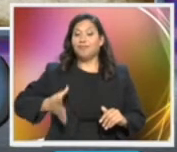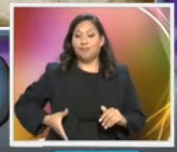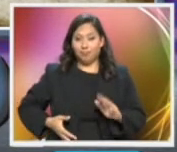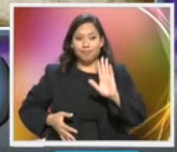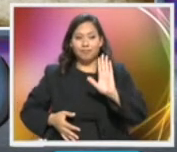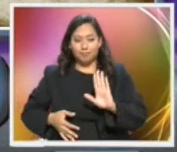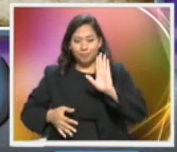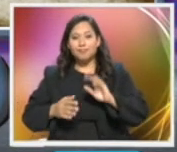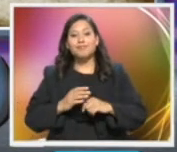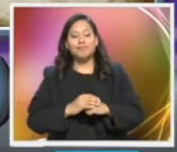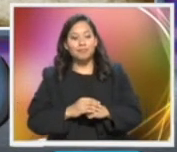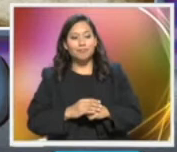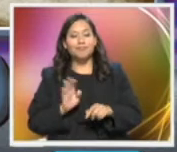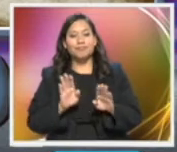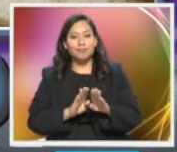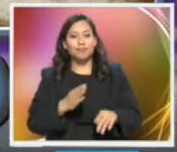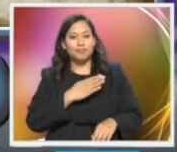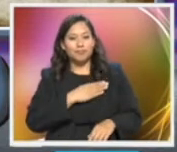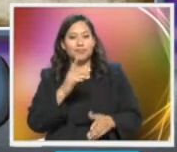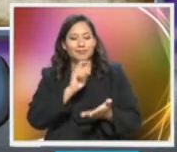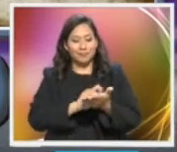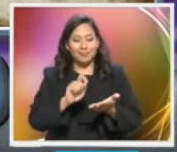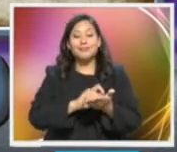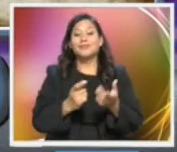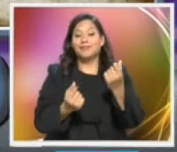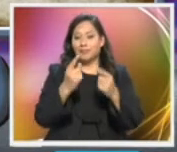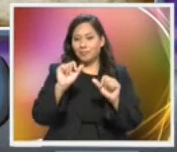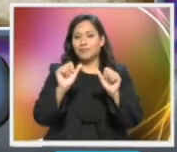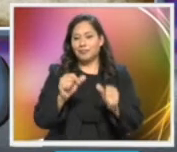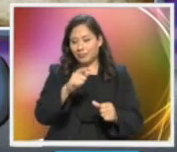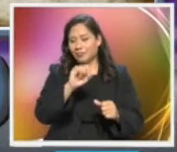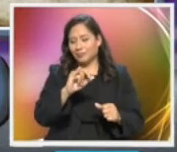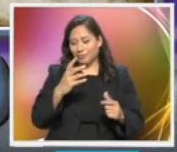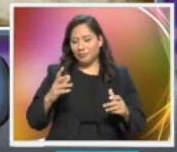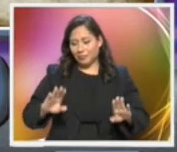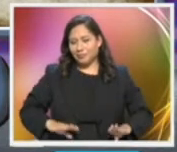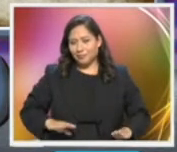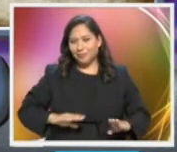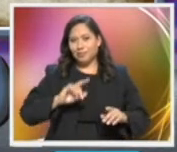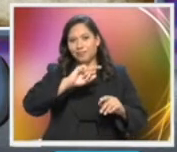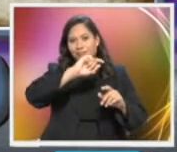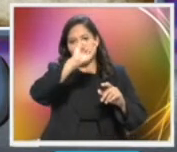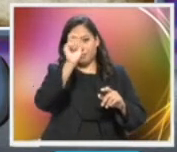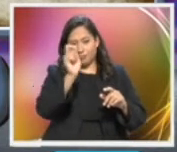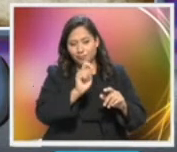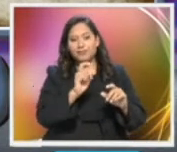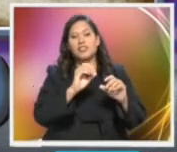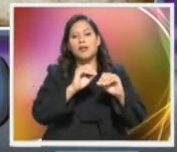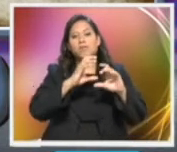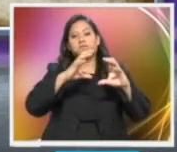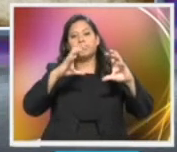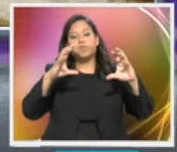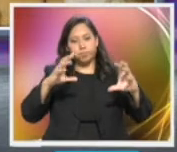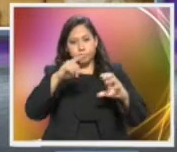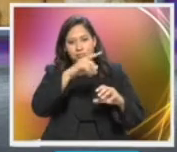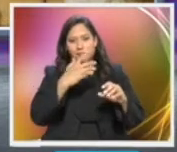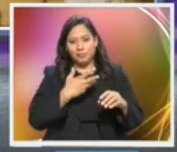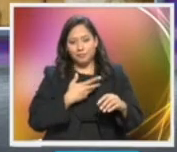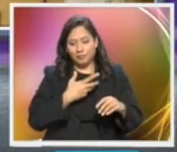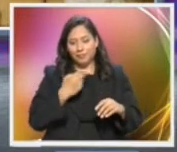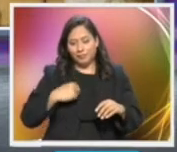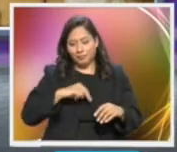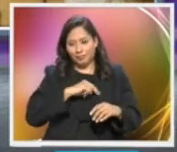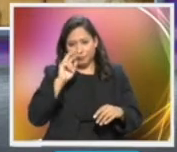como buen escritor, ¿no? La mayoría de nuestros artistas van a tener estas ampulosidades o estos inflamientos que nosotros vamos a